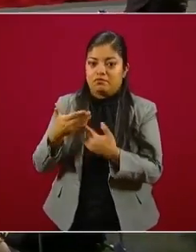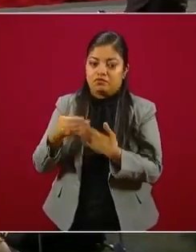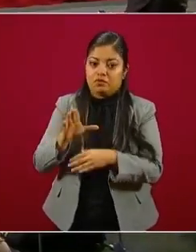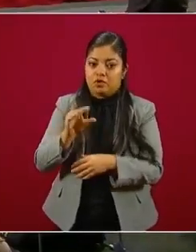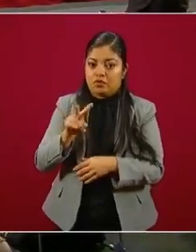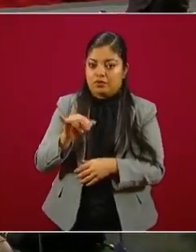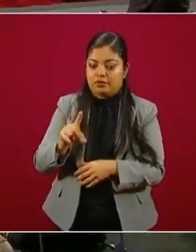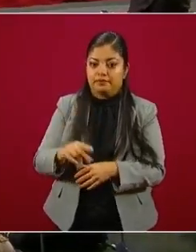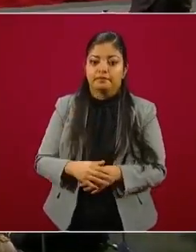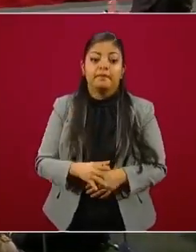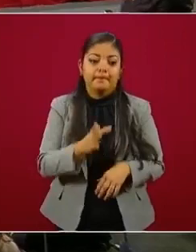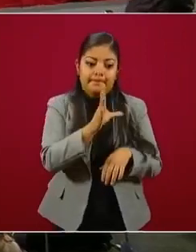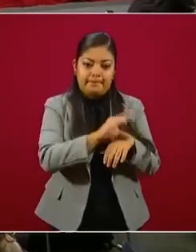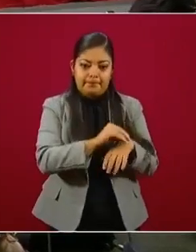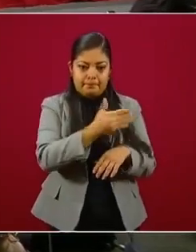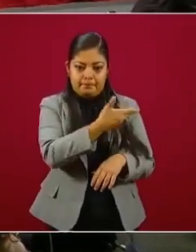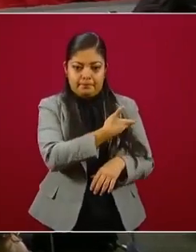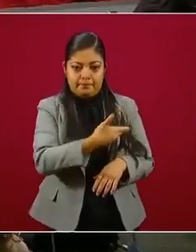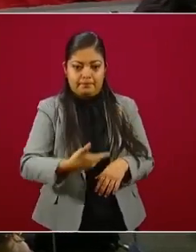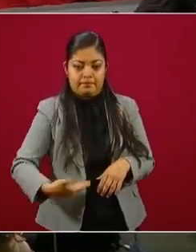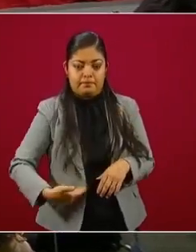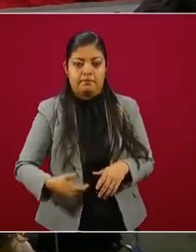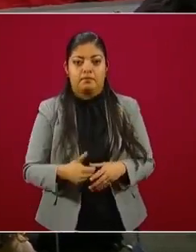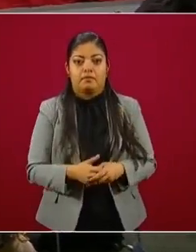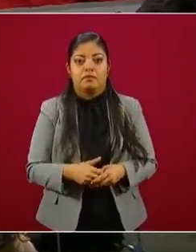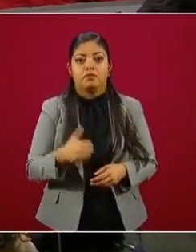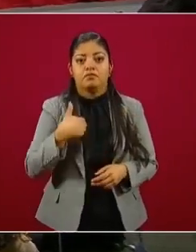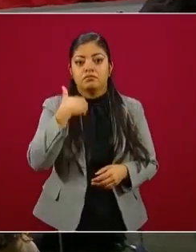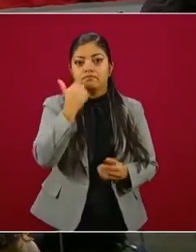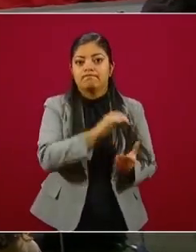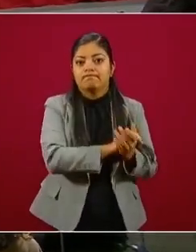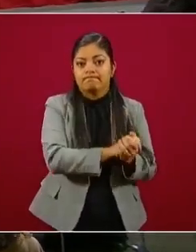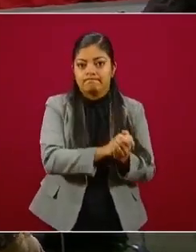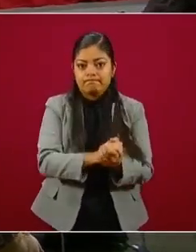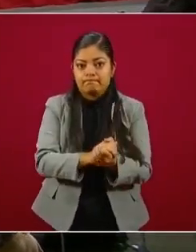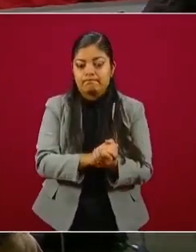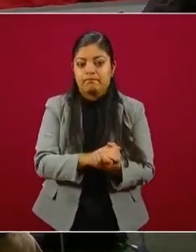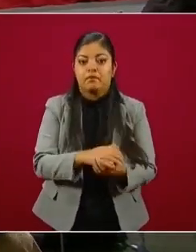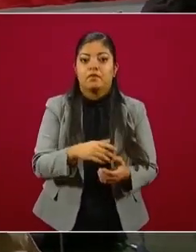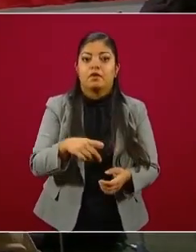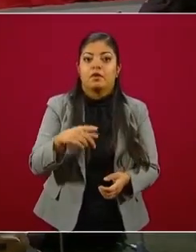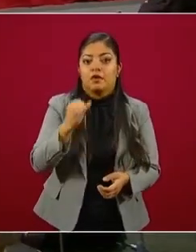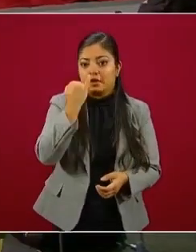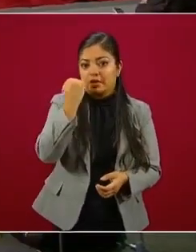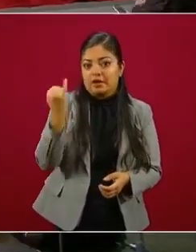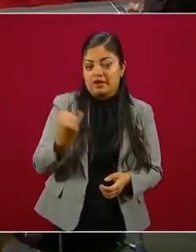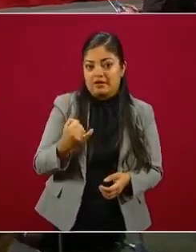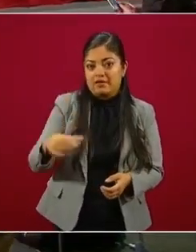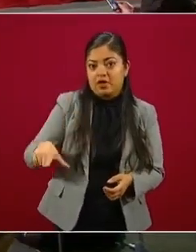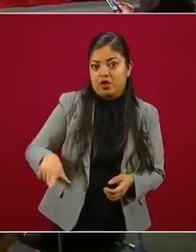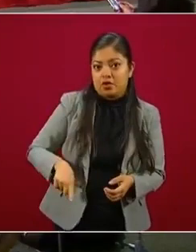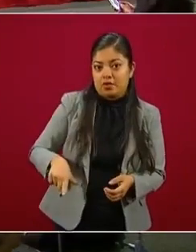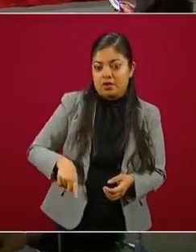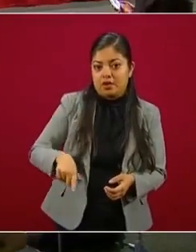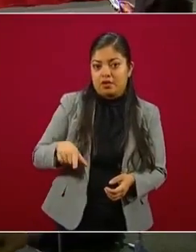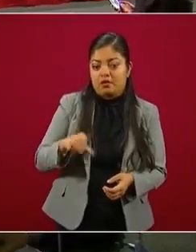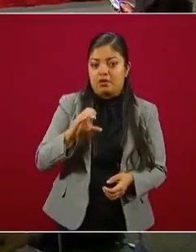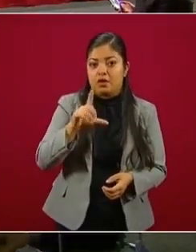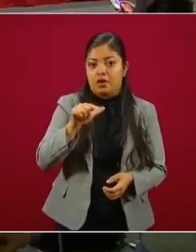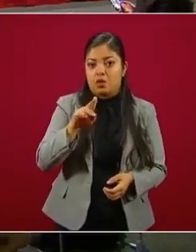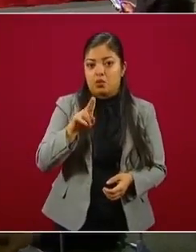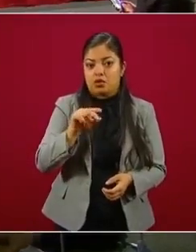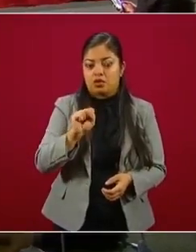Con su permiso, señor presidente. Saludar la presencia de la jefa de gobierno de la Ciudad de México, Claudia